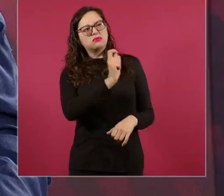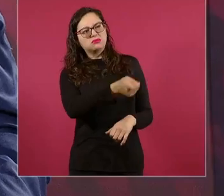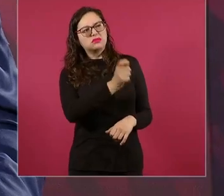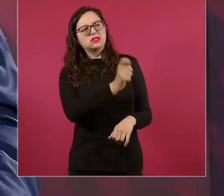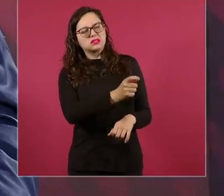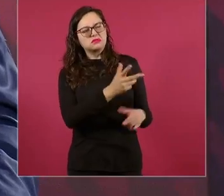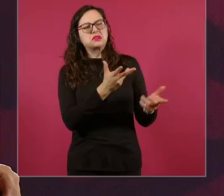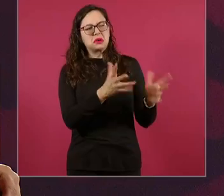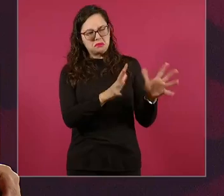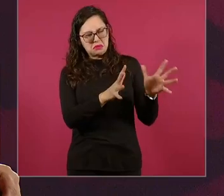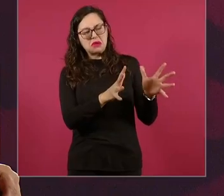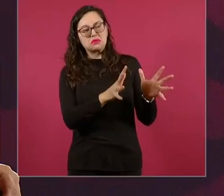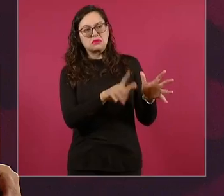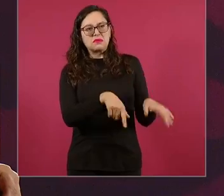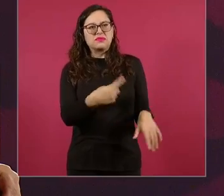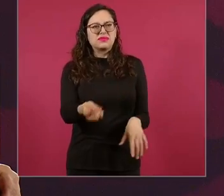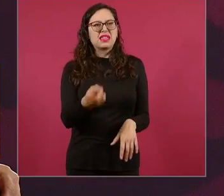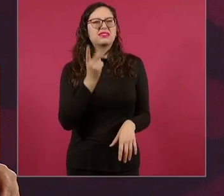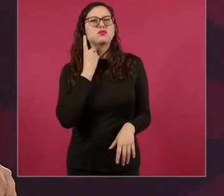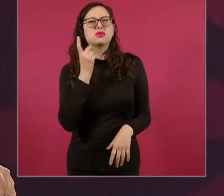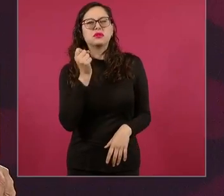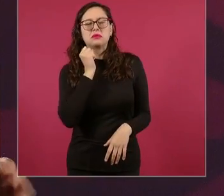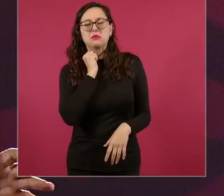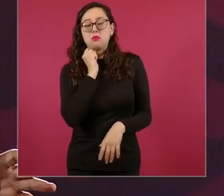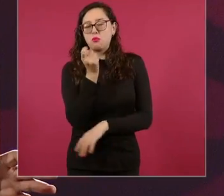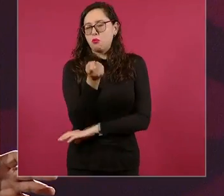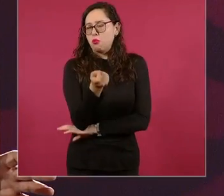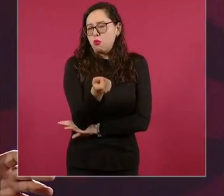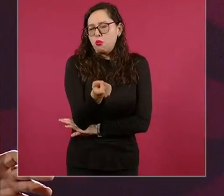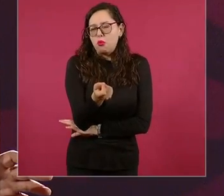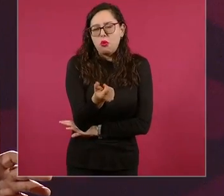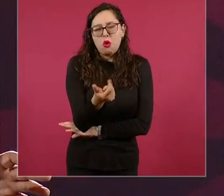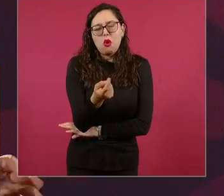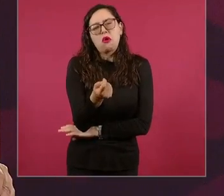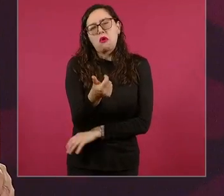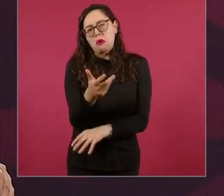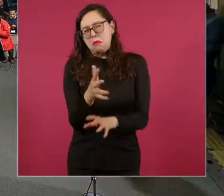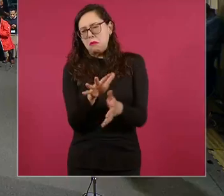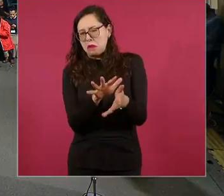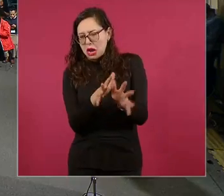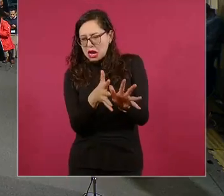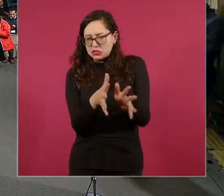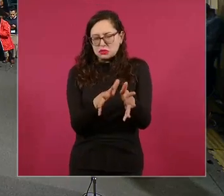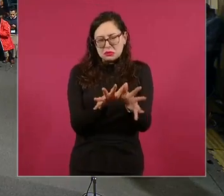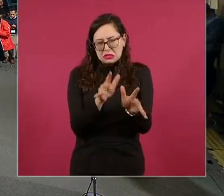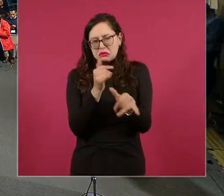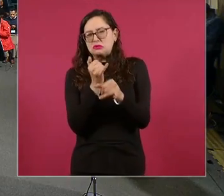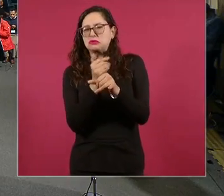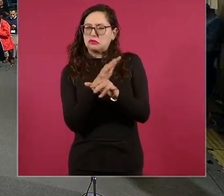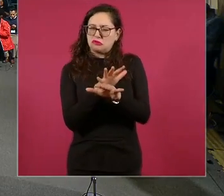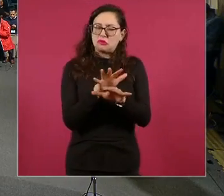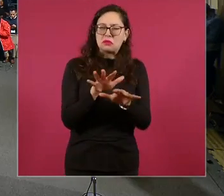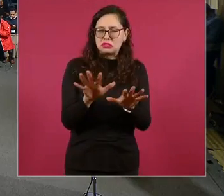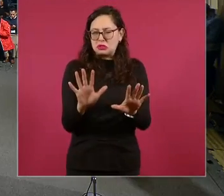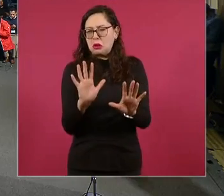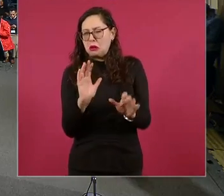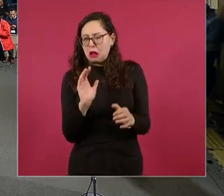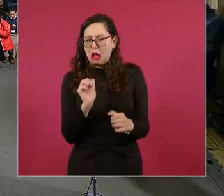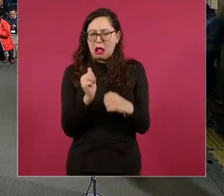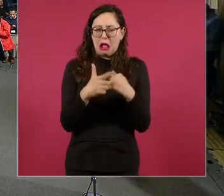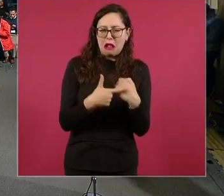el Senado, los diputados, pero el Poder Judicial, jueces, magistrados,